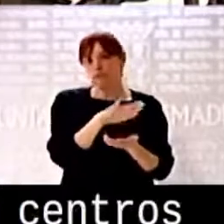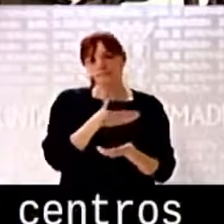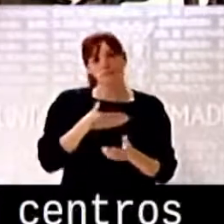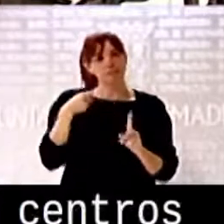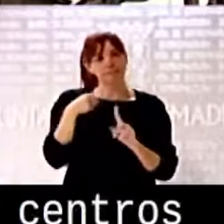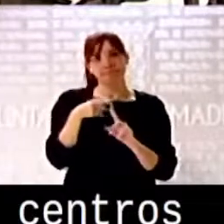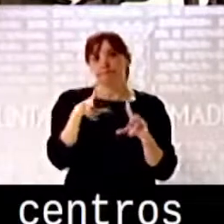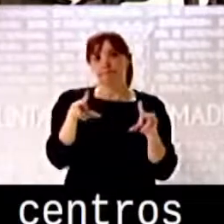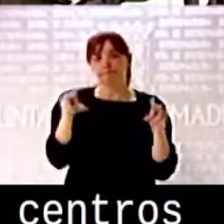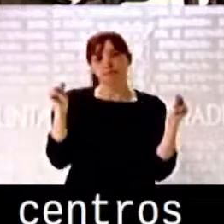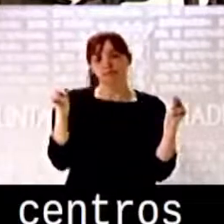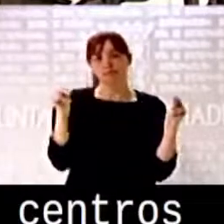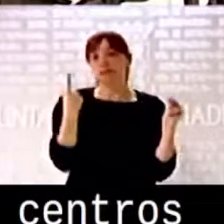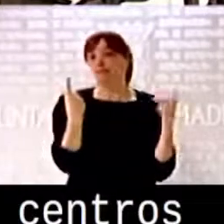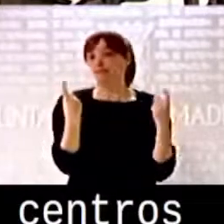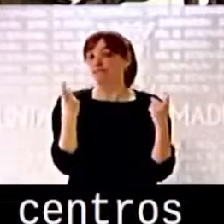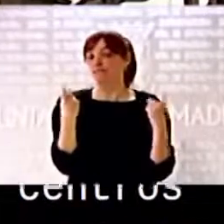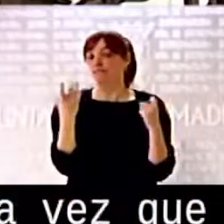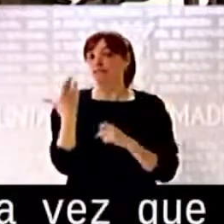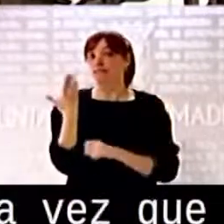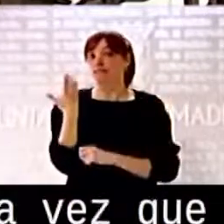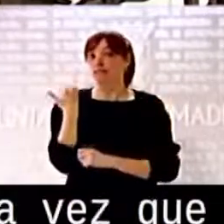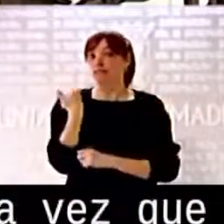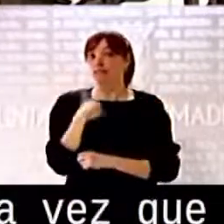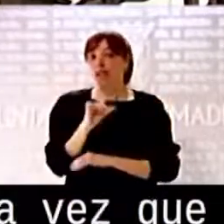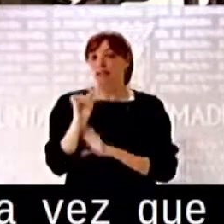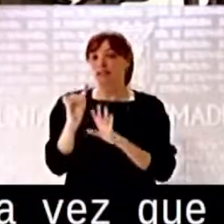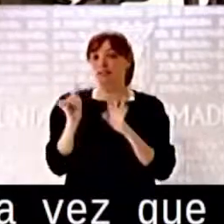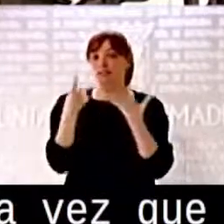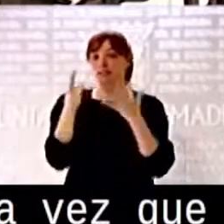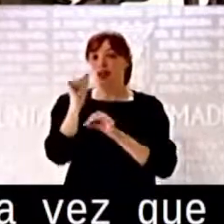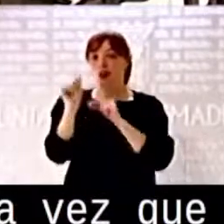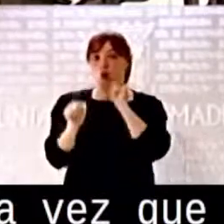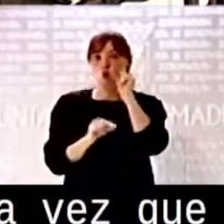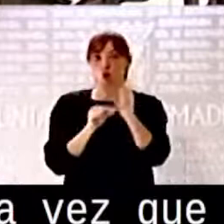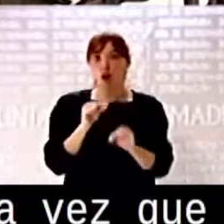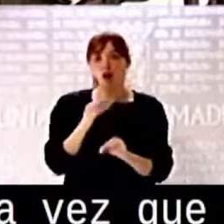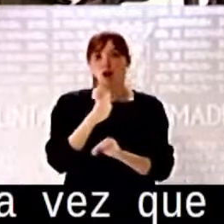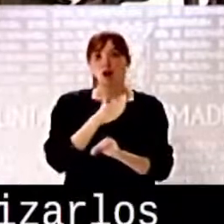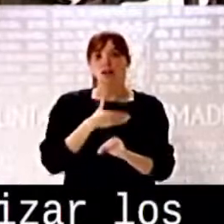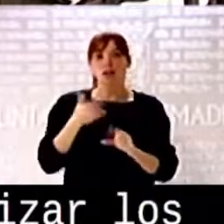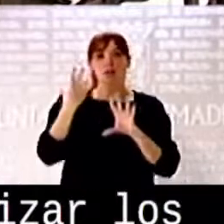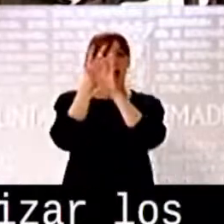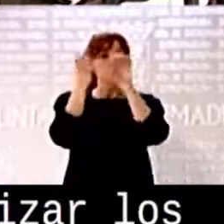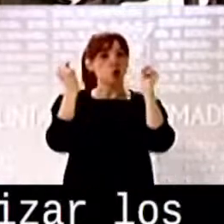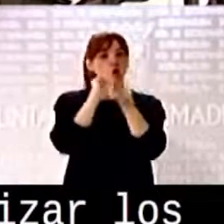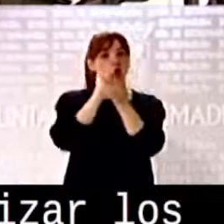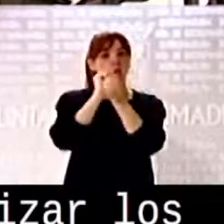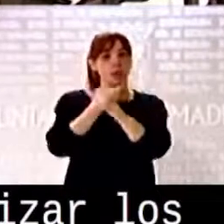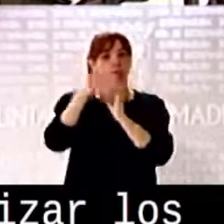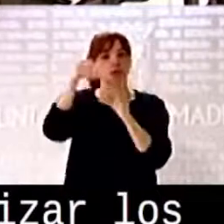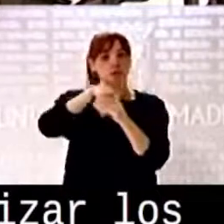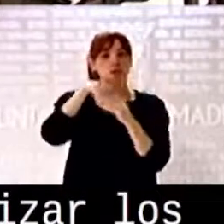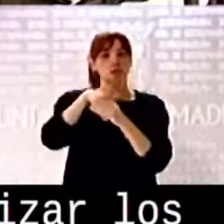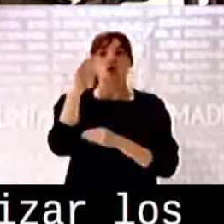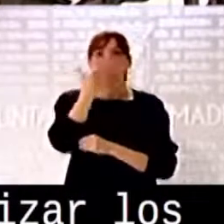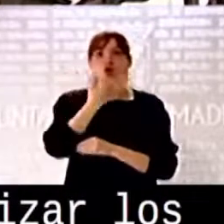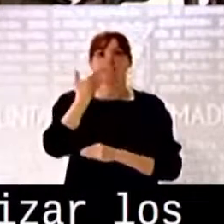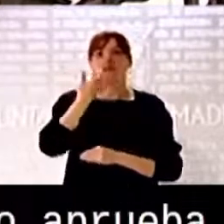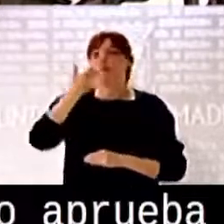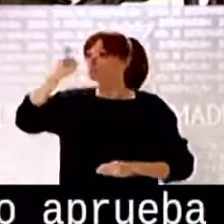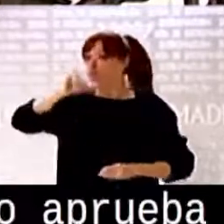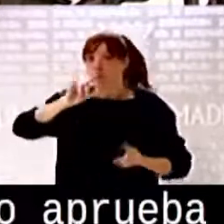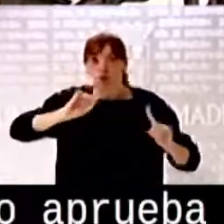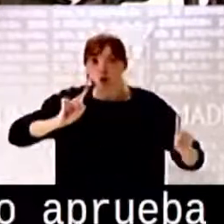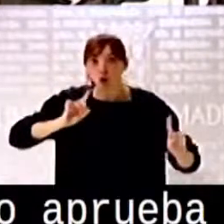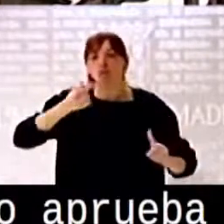educativos, que se necesita, pues, una vez que se ha doblegado esa sexta ola, actualizar los protocolos en los colegios. Si no lo aprueba, dice